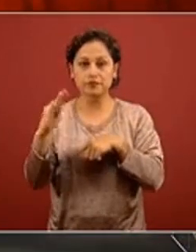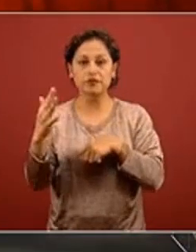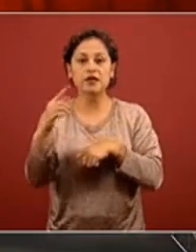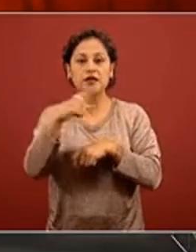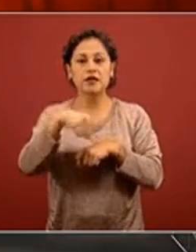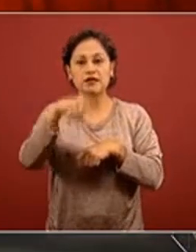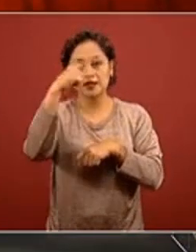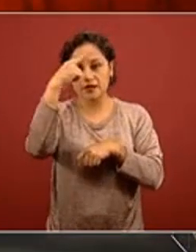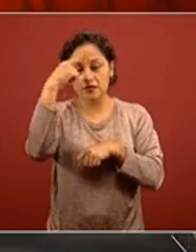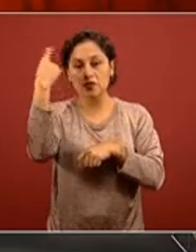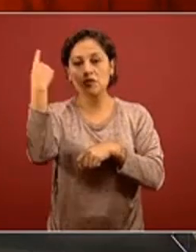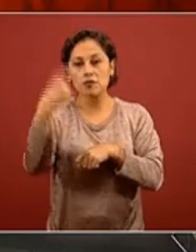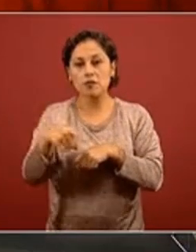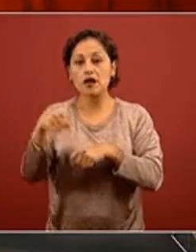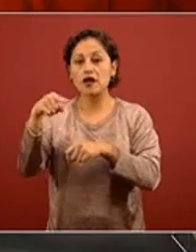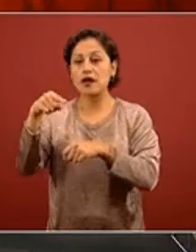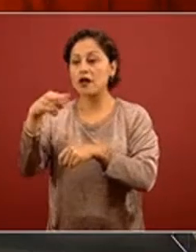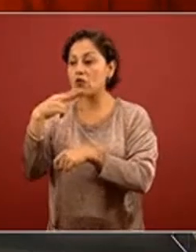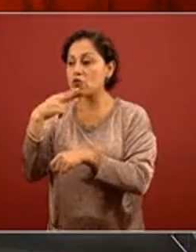comunitario,